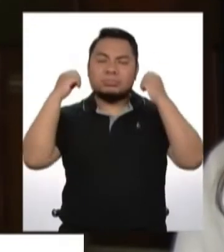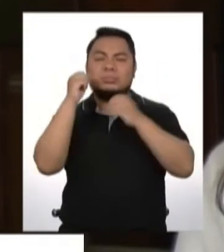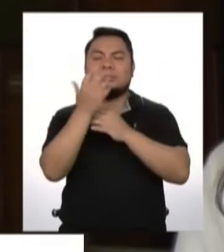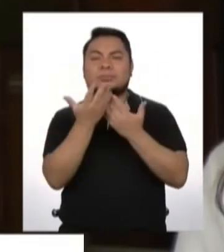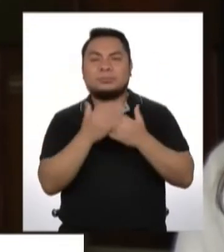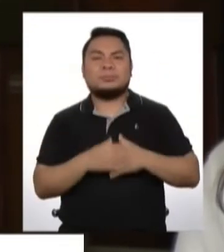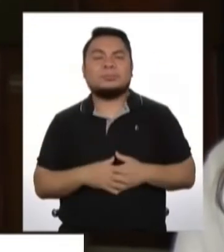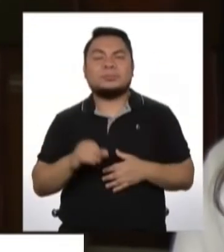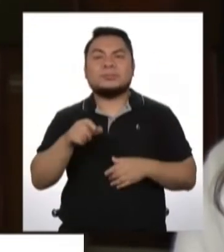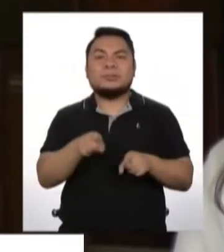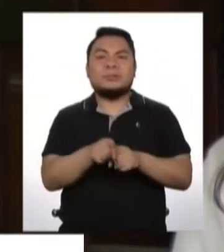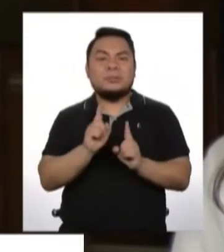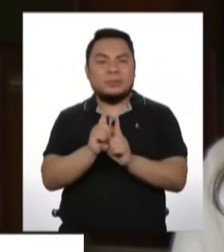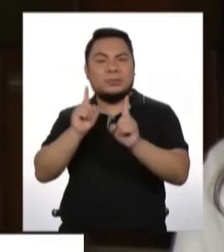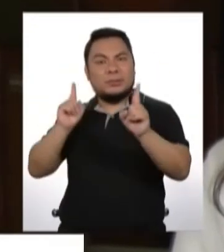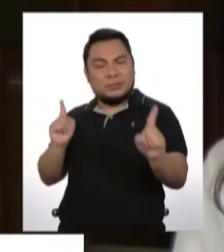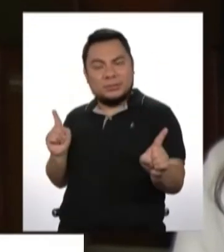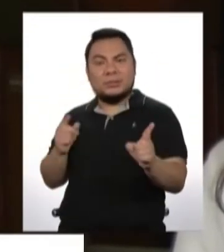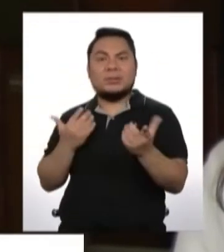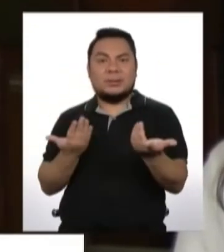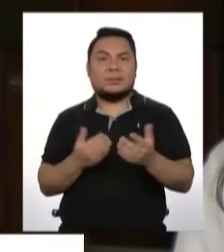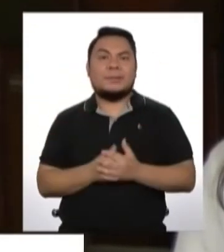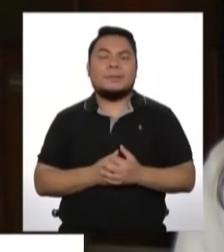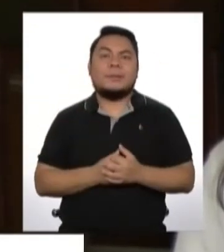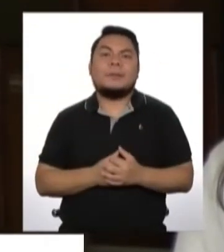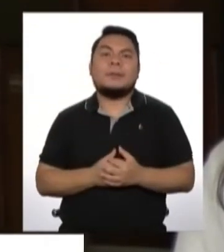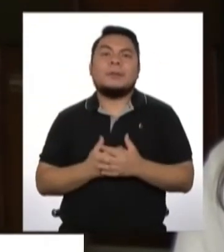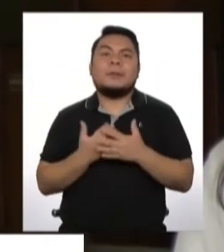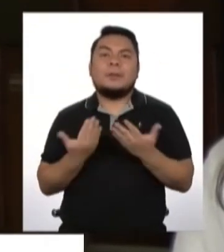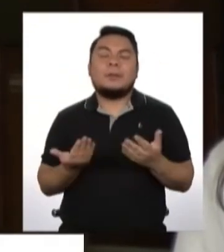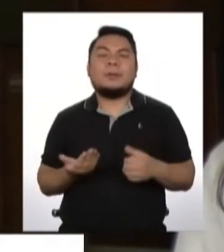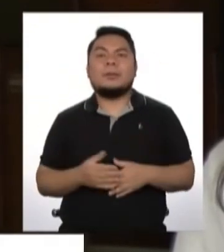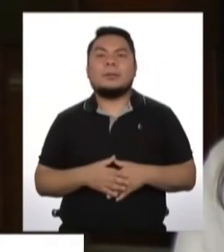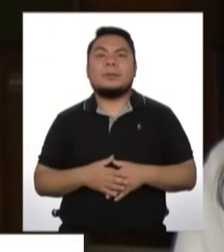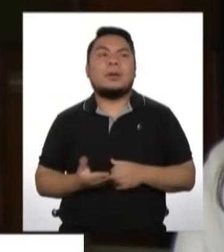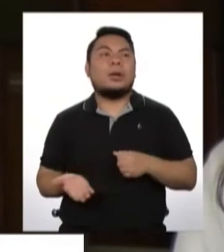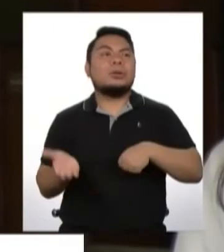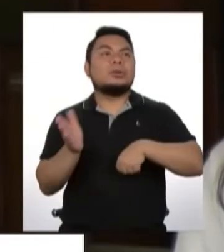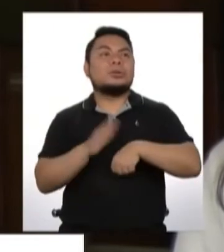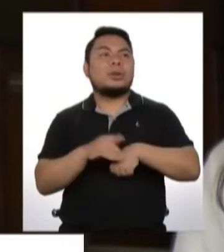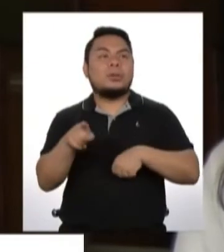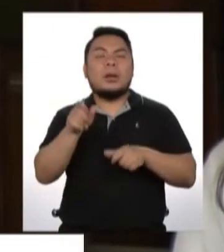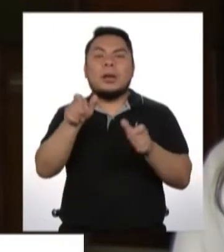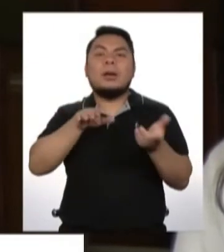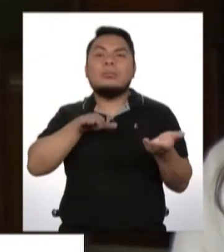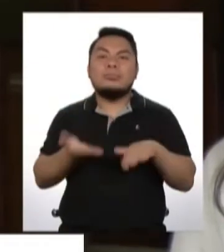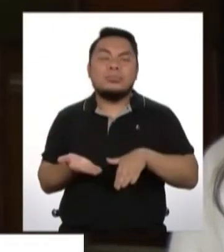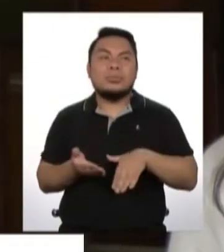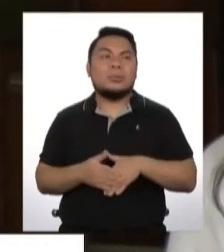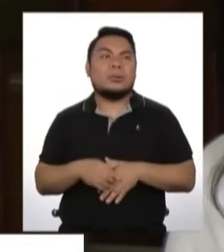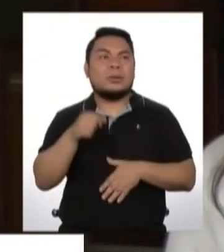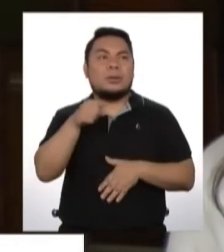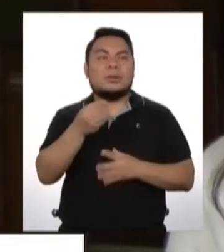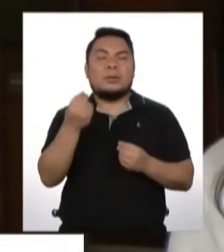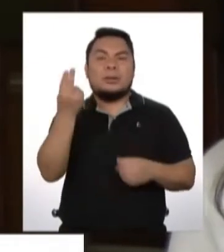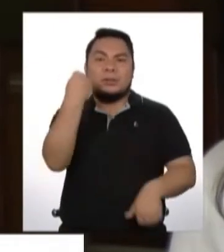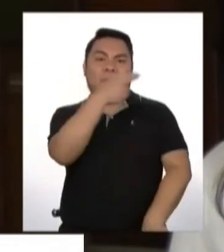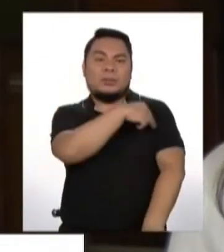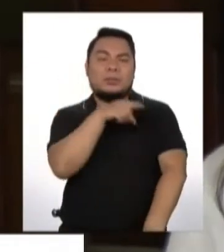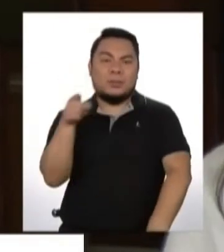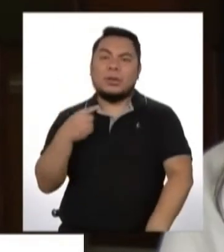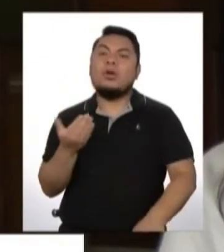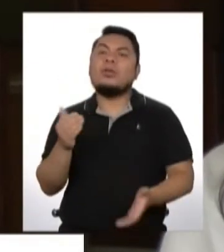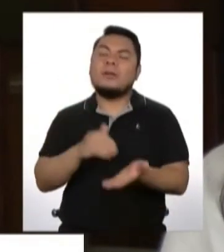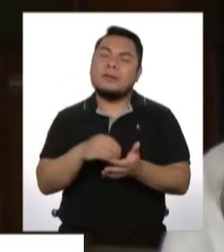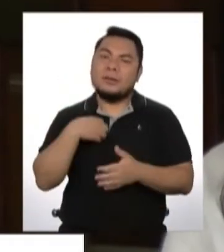y mantener el distanciamiento social. Con referencia a los fallecimientos últimos en el hospital, como le